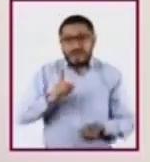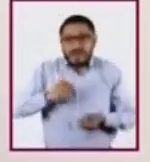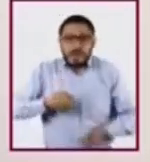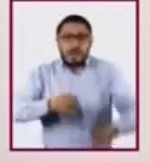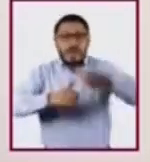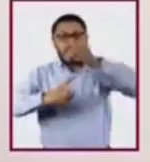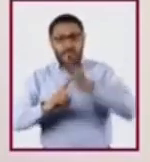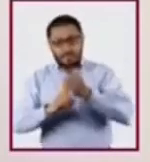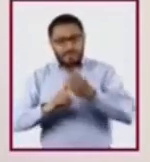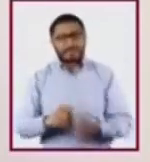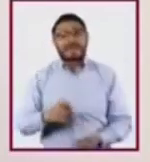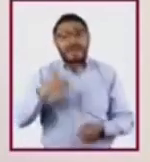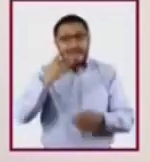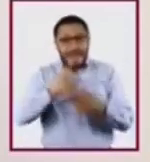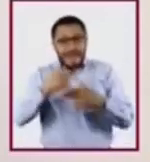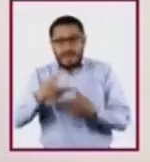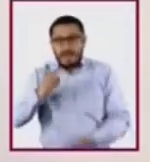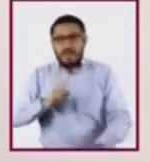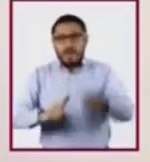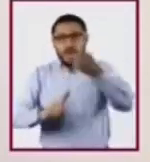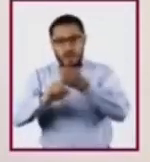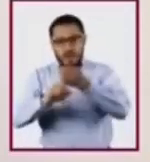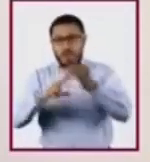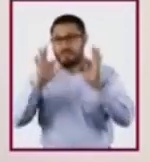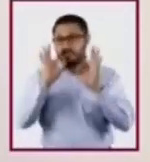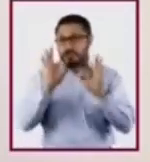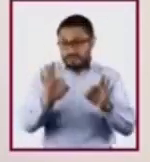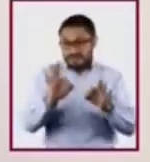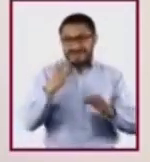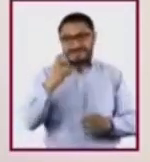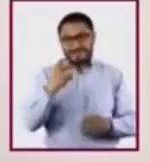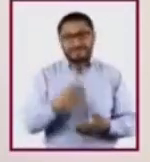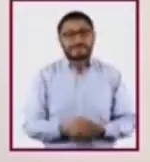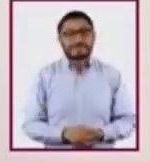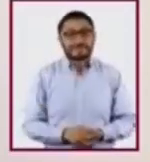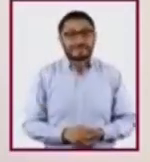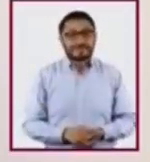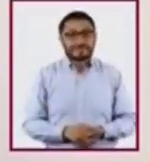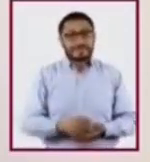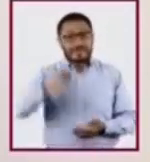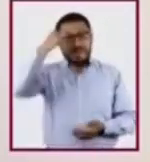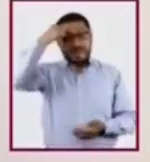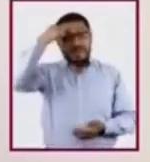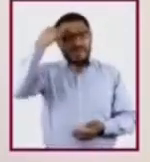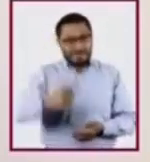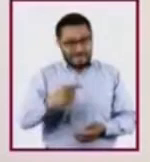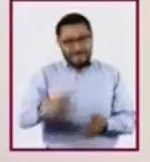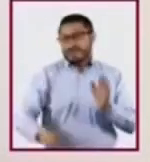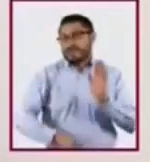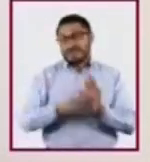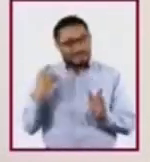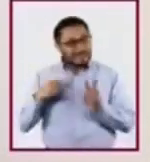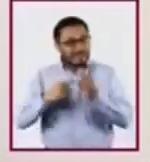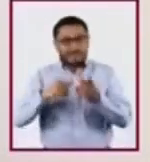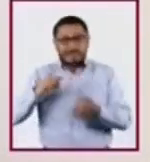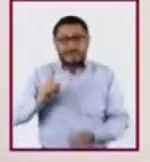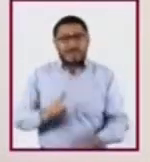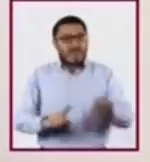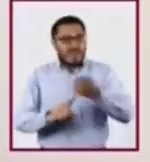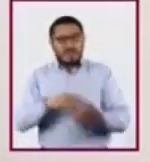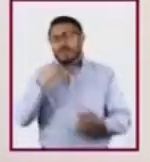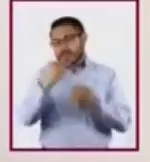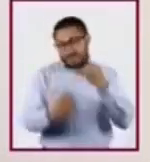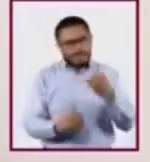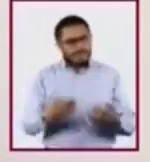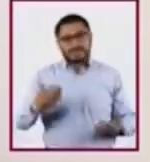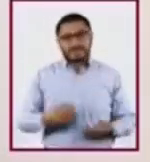otras maniobras como impulsarlo nuevamente desde el mazo para incrustarlo otra vez, tantas veces